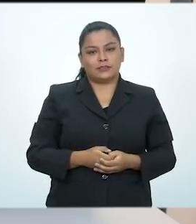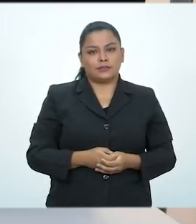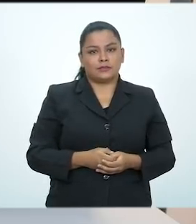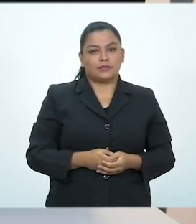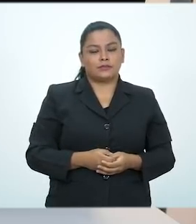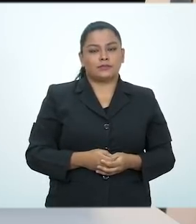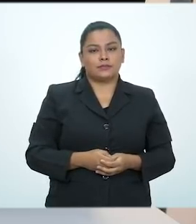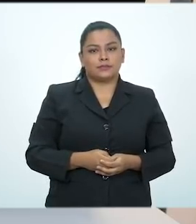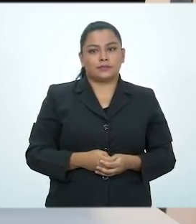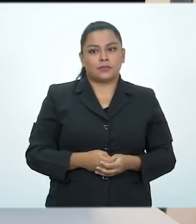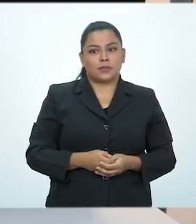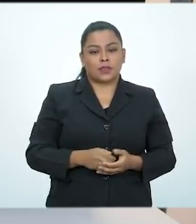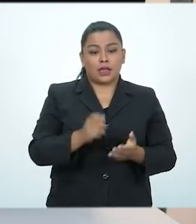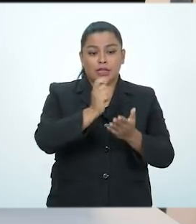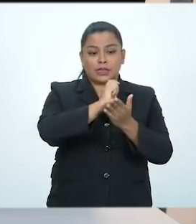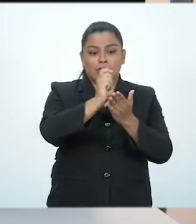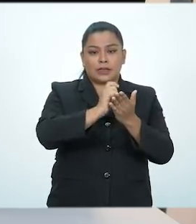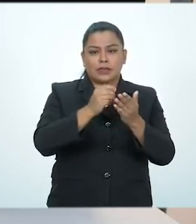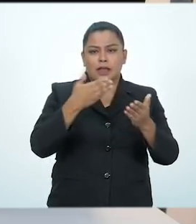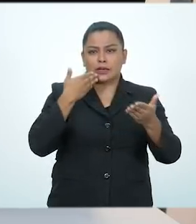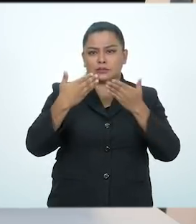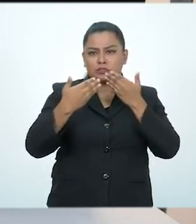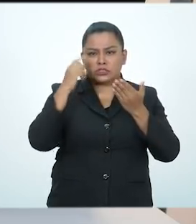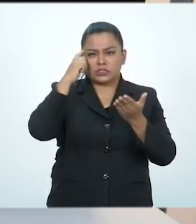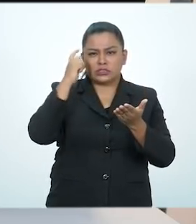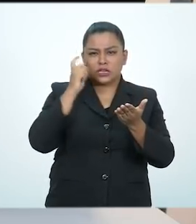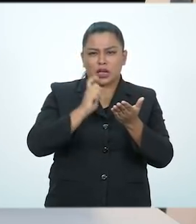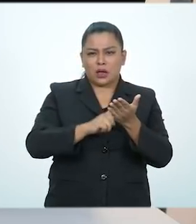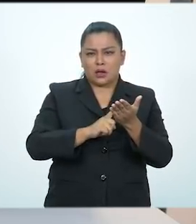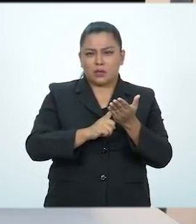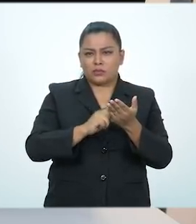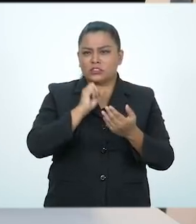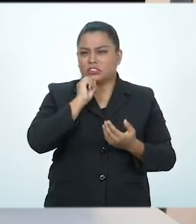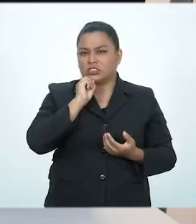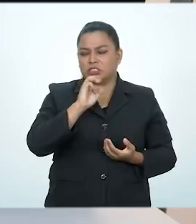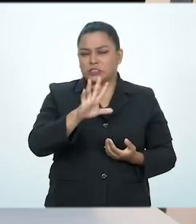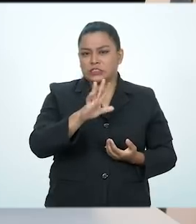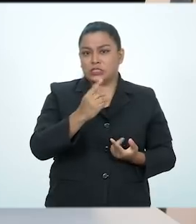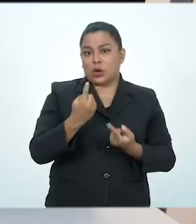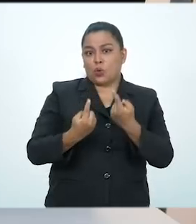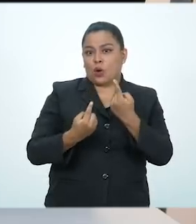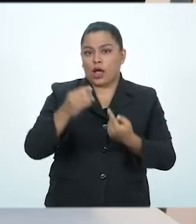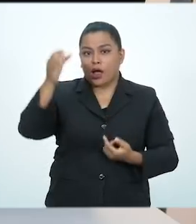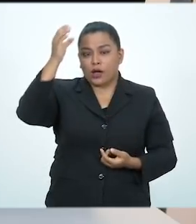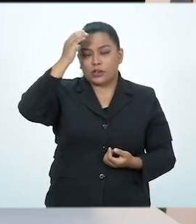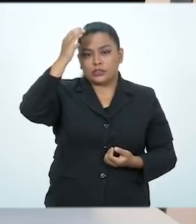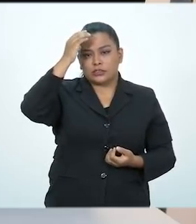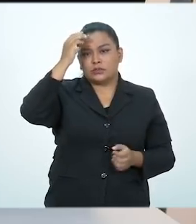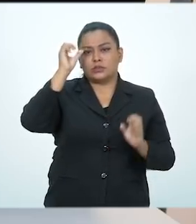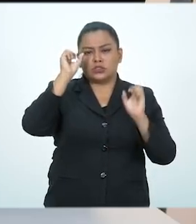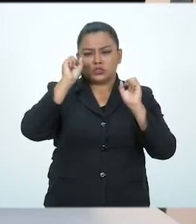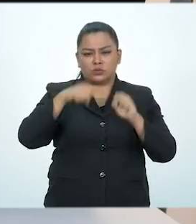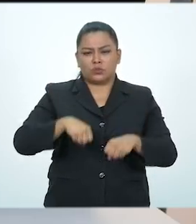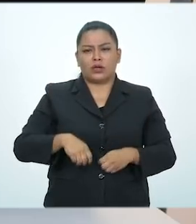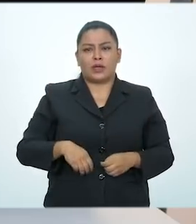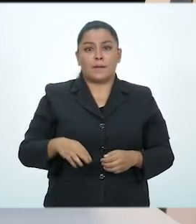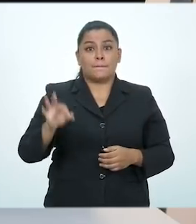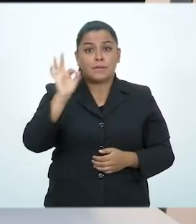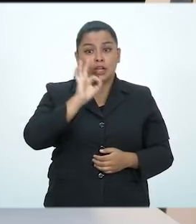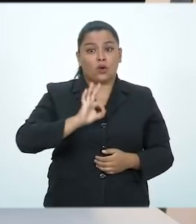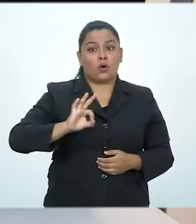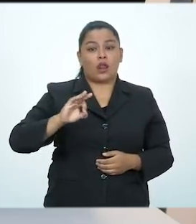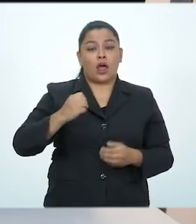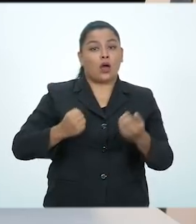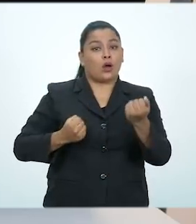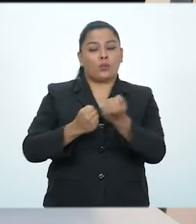los conocimientos. En la descripción de la prueba, de hecho, se ha mencionado qué tipo de conocimientos se pueden reforzar